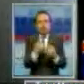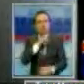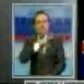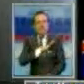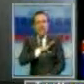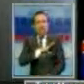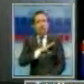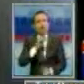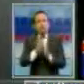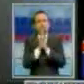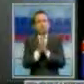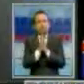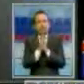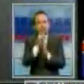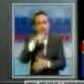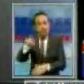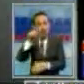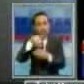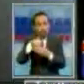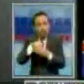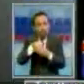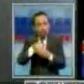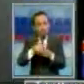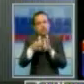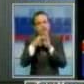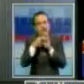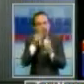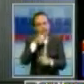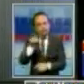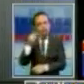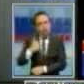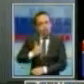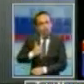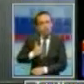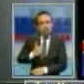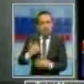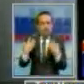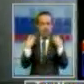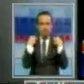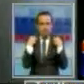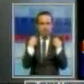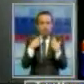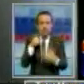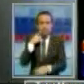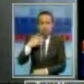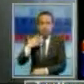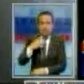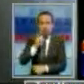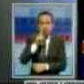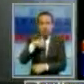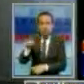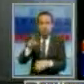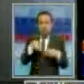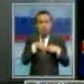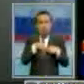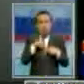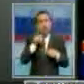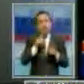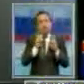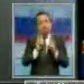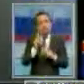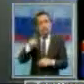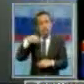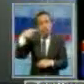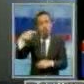día, a los que fueron a votar, y gracias porque se la jugaron, y a ese número importante de gente que no fue a votar, a decirle que esperamos que para la